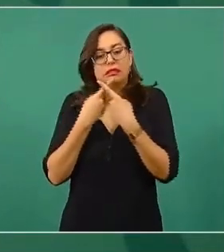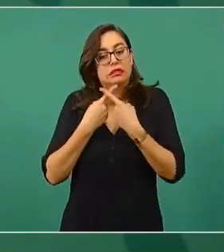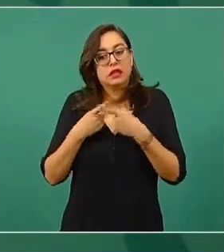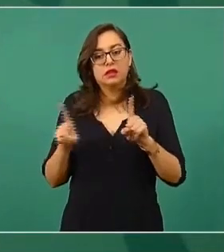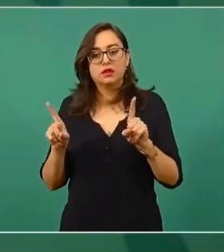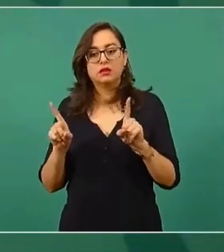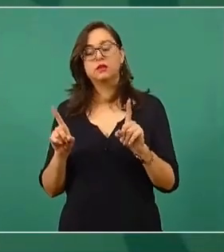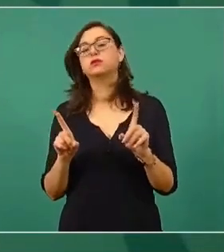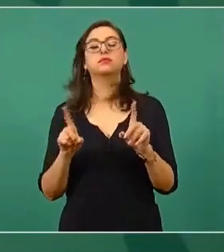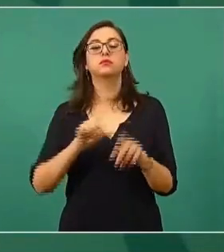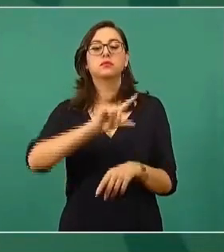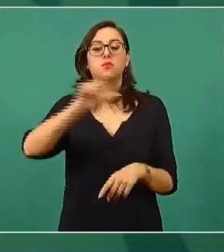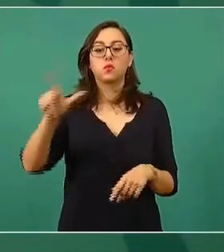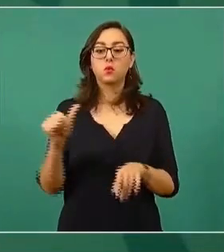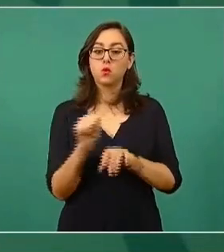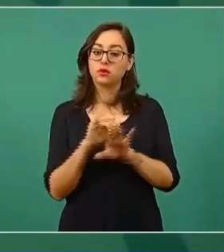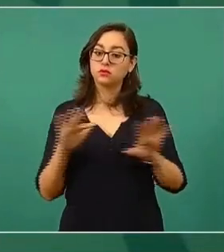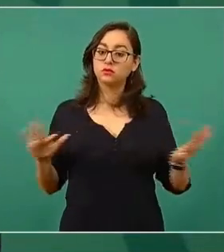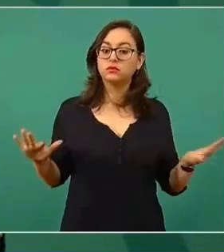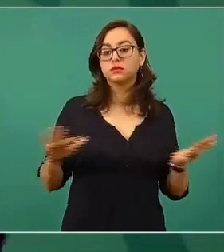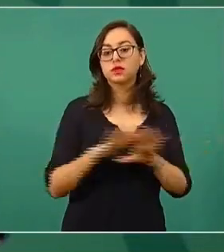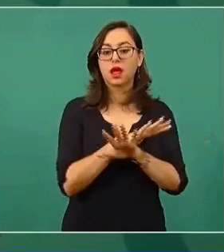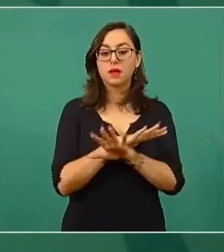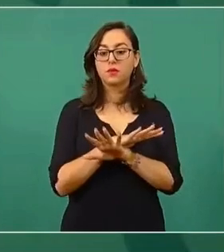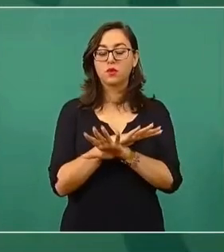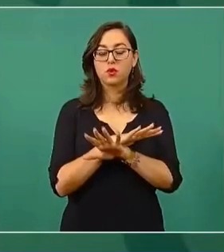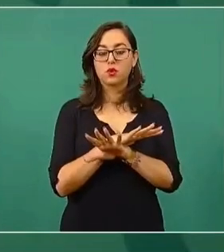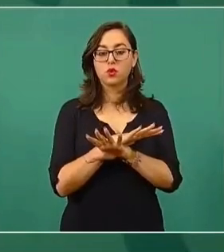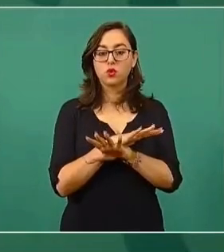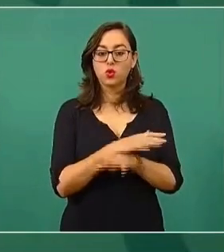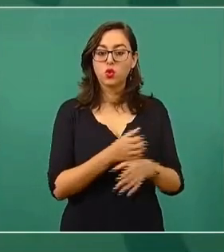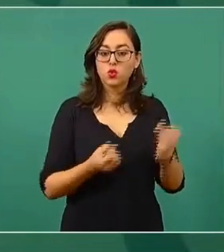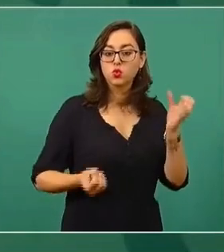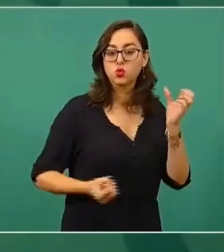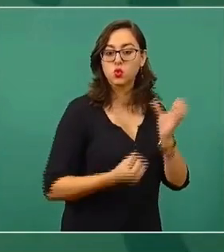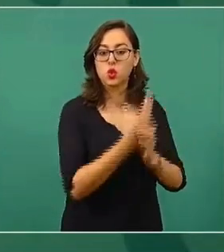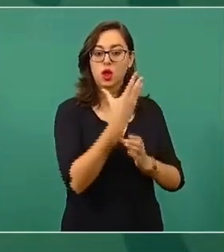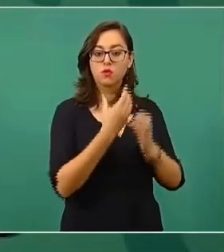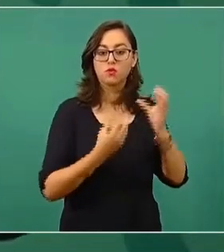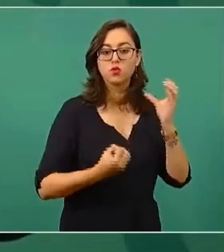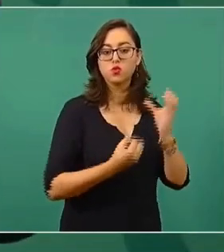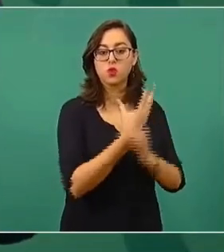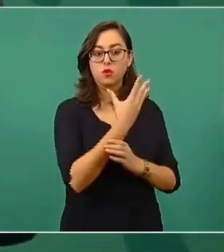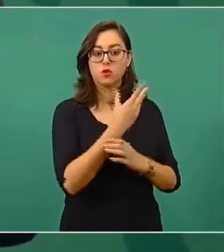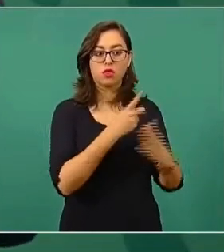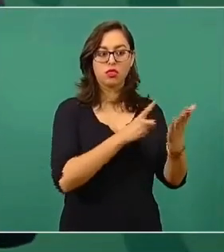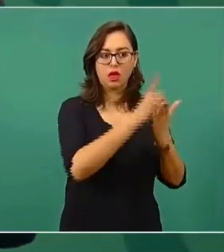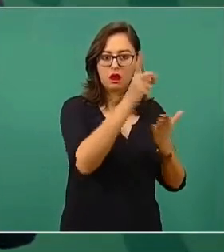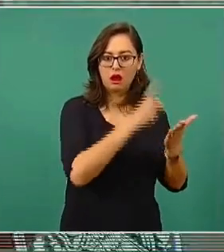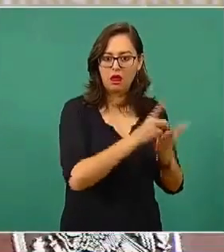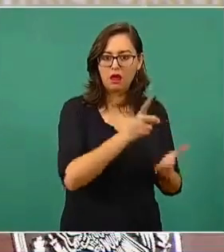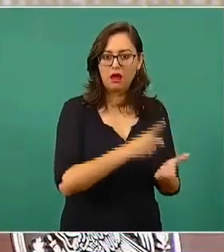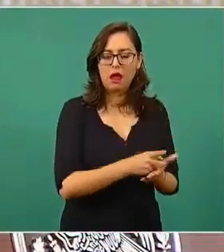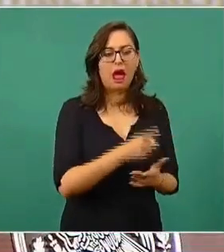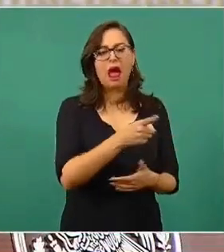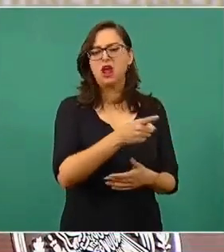De repente fueron apareciendo todos estos nuevos derechos. No los descalifico, ¿eh?